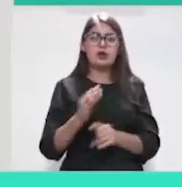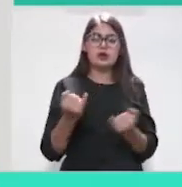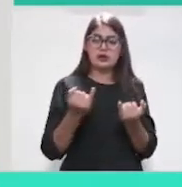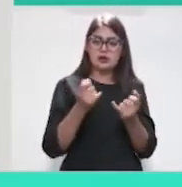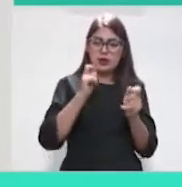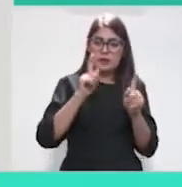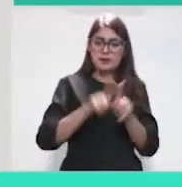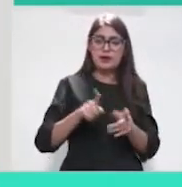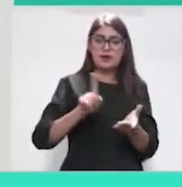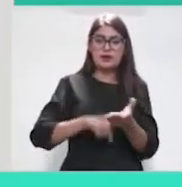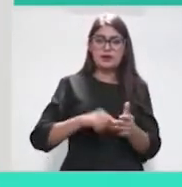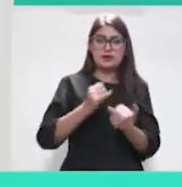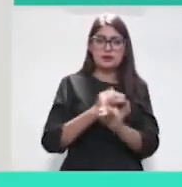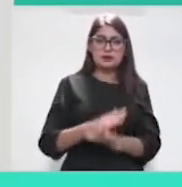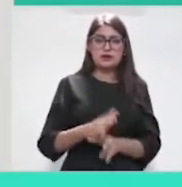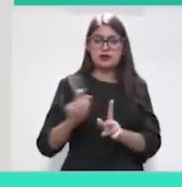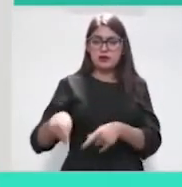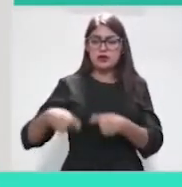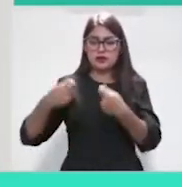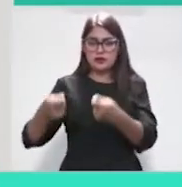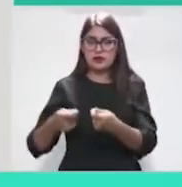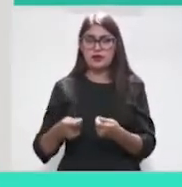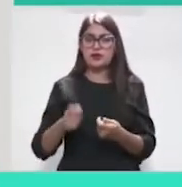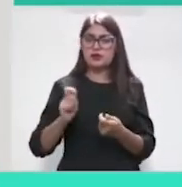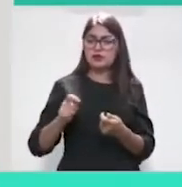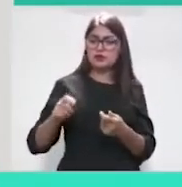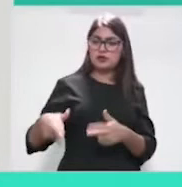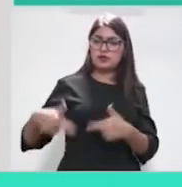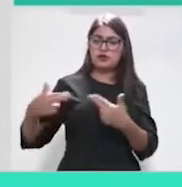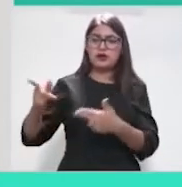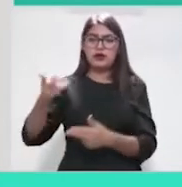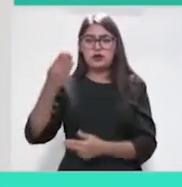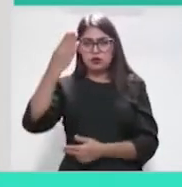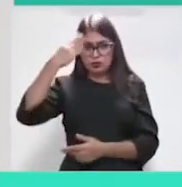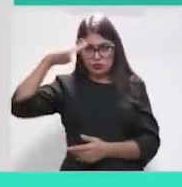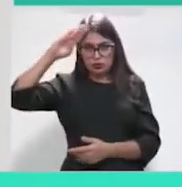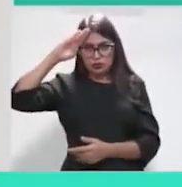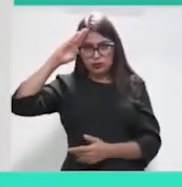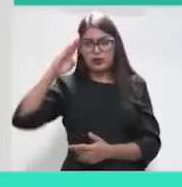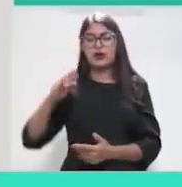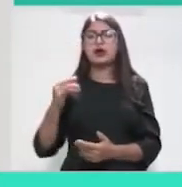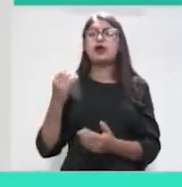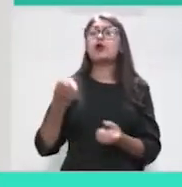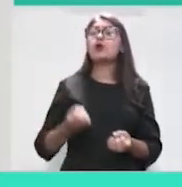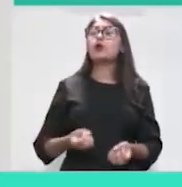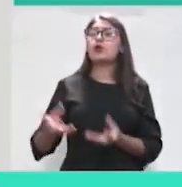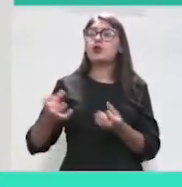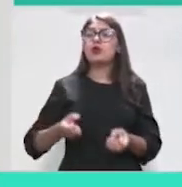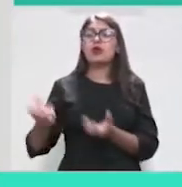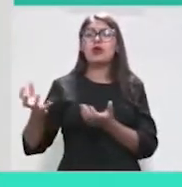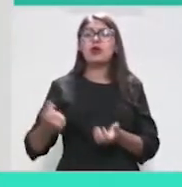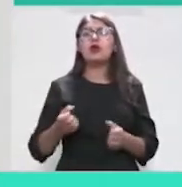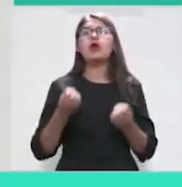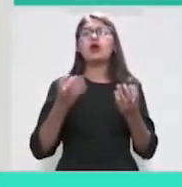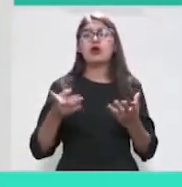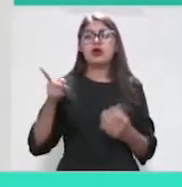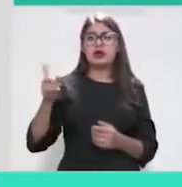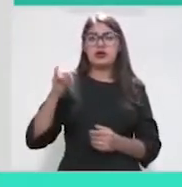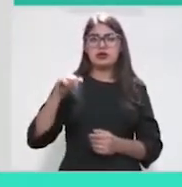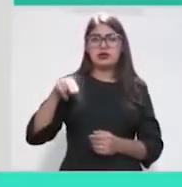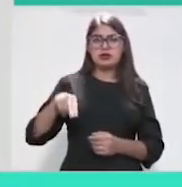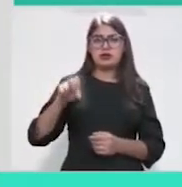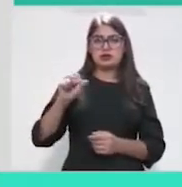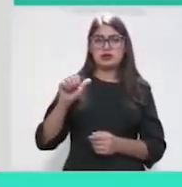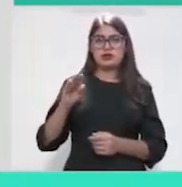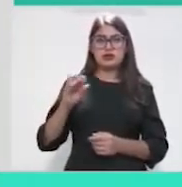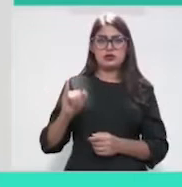que conste la entrega de los ventiladores donados a Cuba, así como la cantidad enviada. En respuesta, el INSABI proporcionó